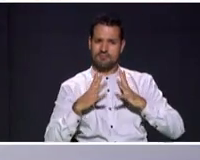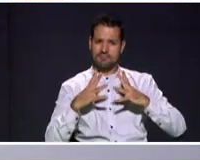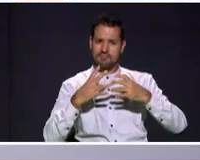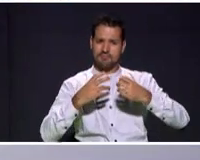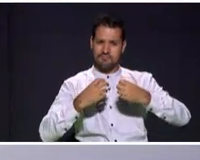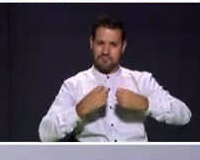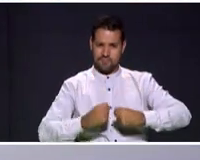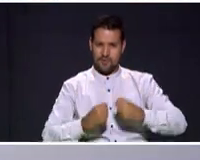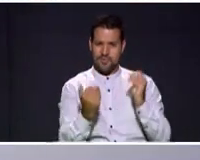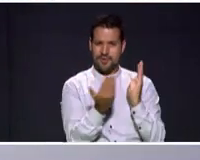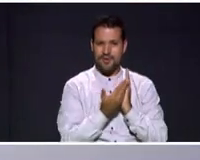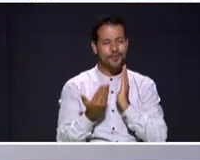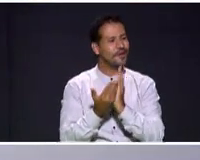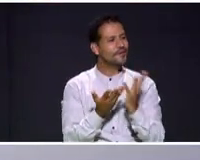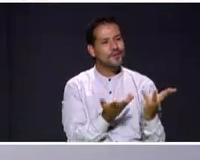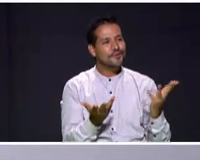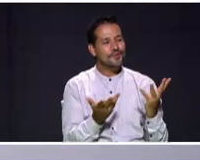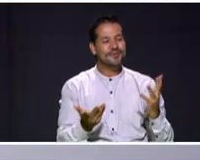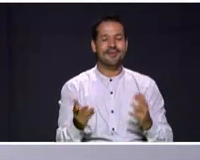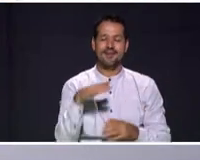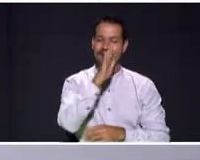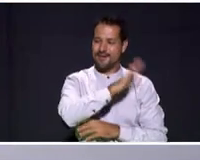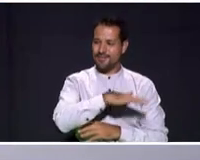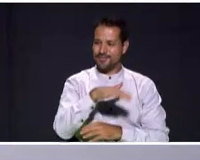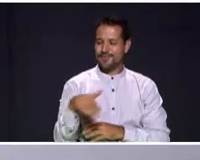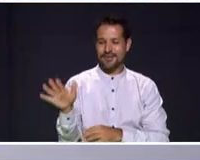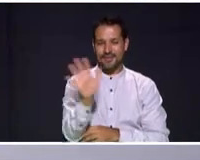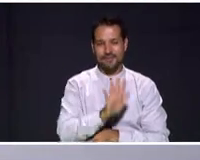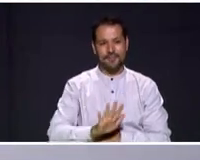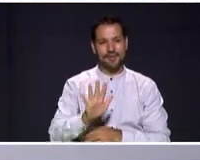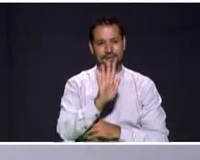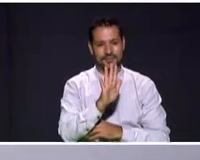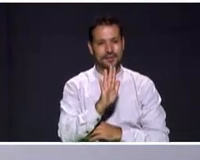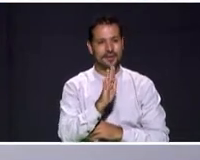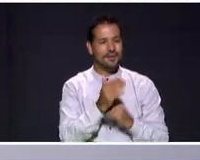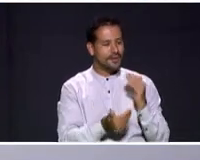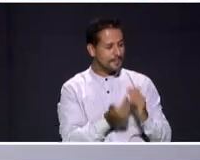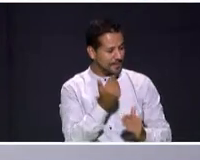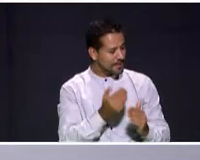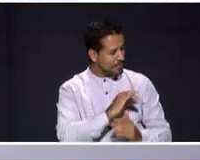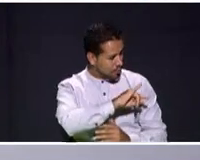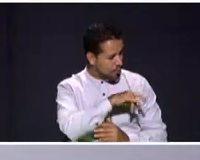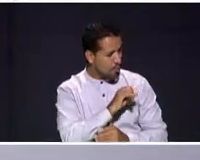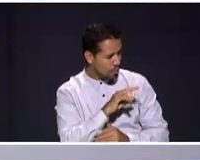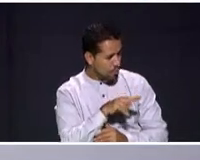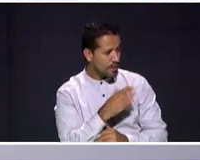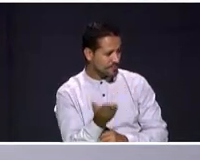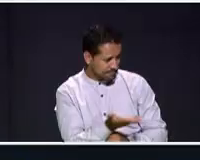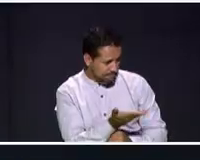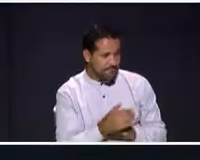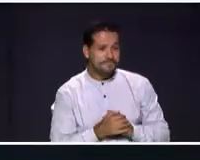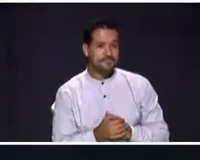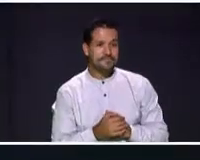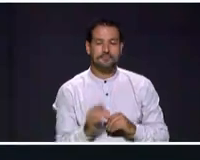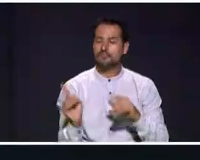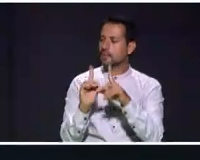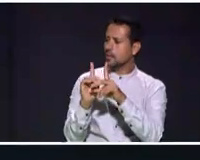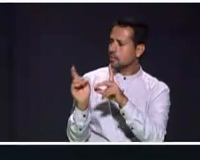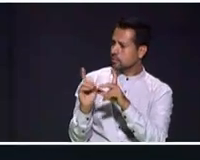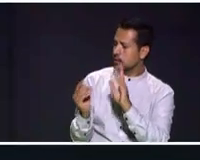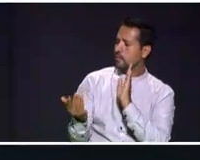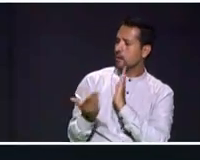departamento de antioquia aquí iniciamos entonces con el candidato juan esteban en mejía adelante y lo escuchamos en su minuto en el tema de educación es